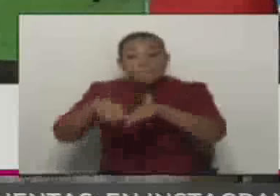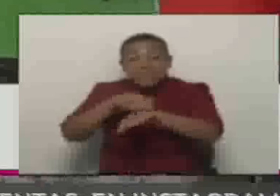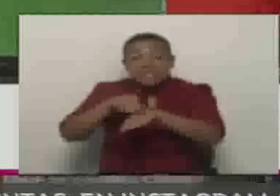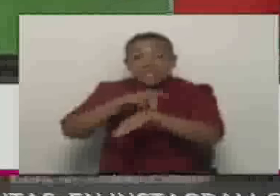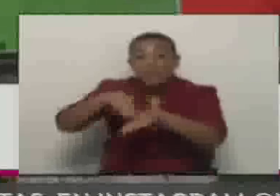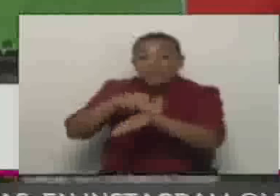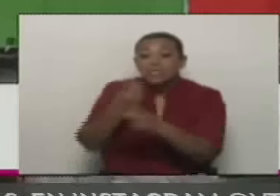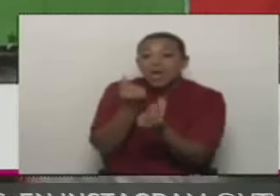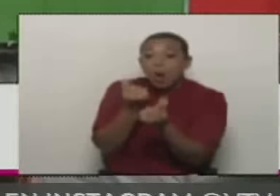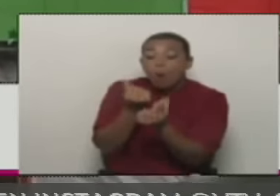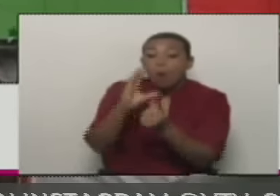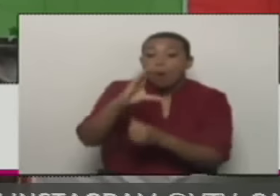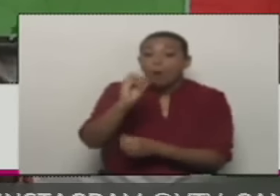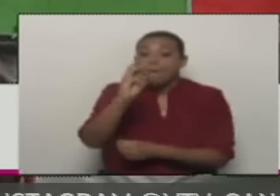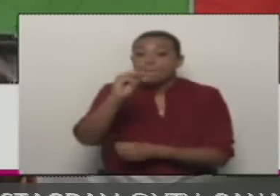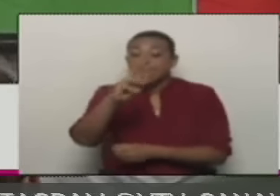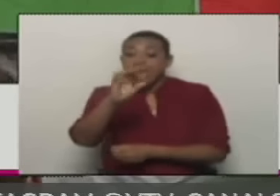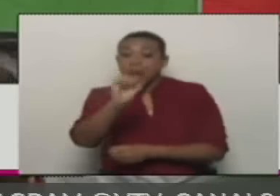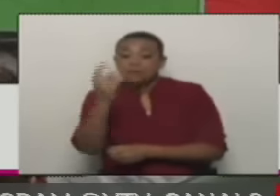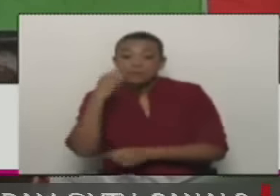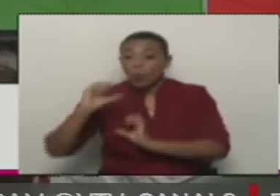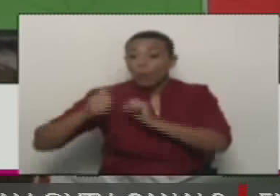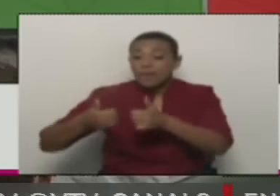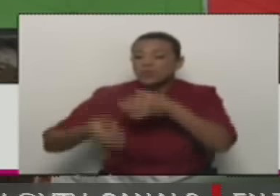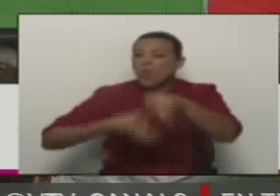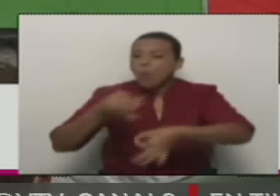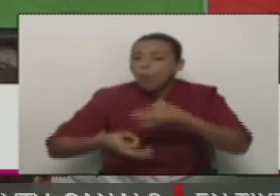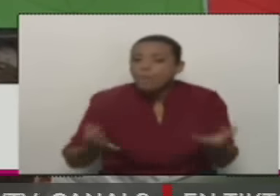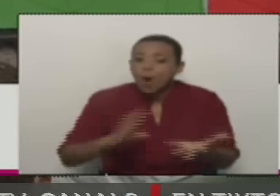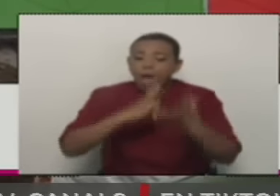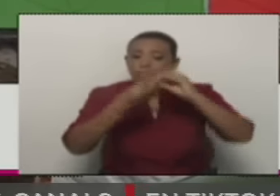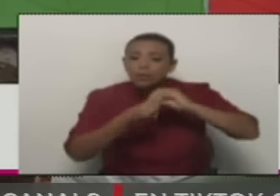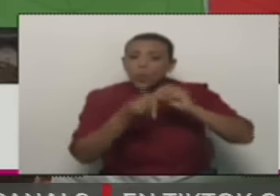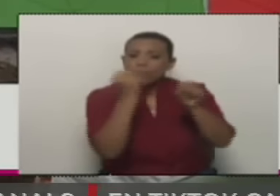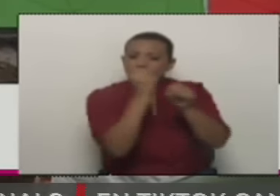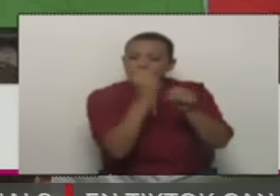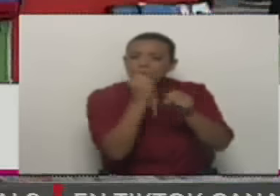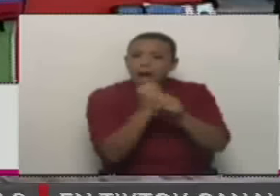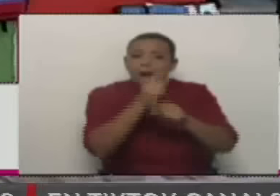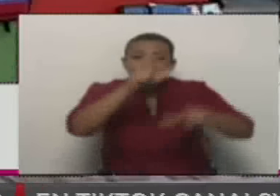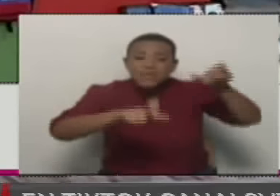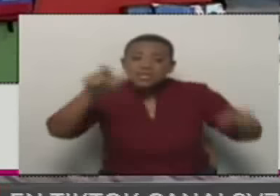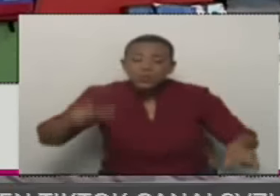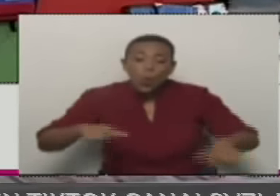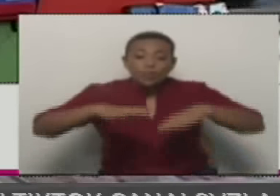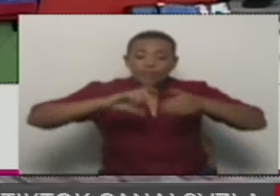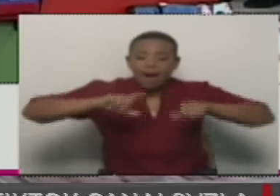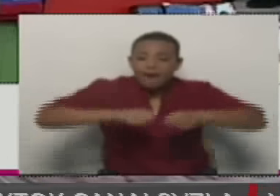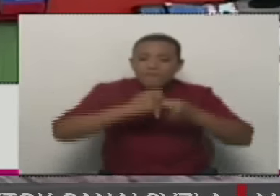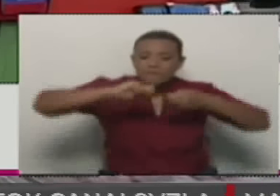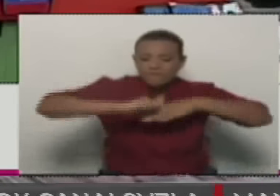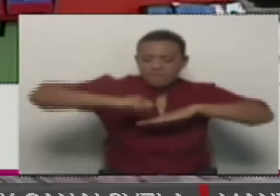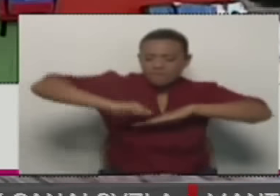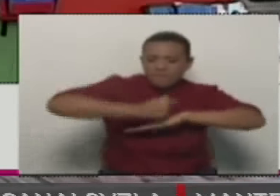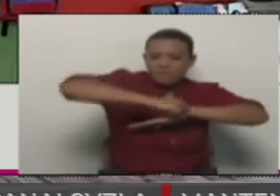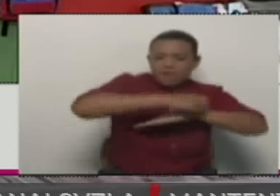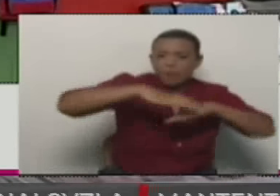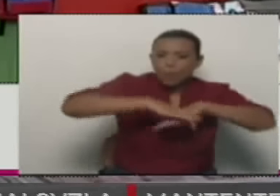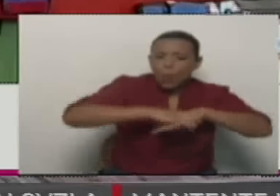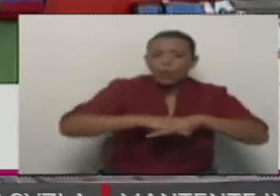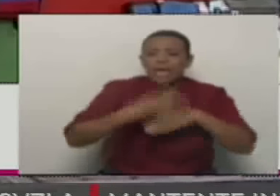Villegas. ¿Qué me dice, Luis? ¿Cómo va este proceso, articulación con la gente que hace los zapatos, que hace la franela, que hace